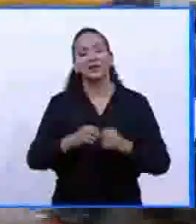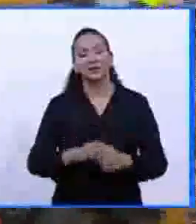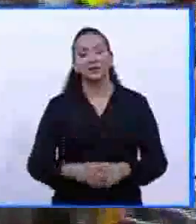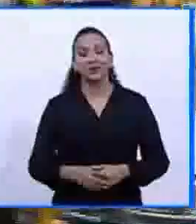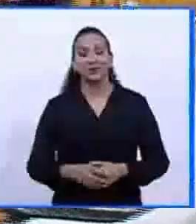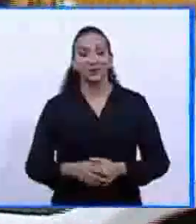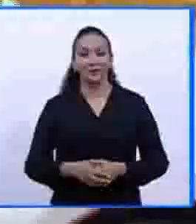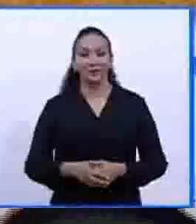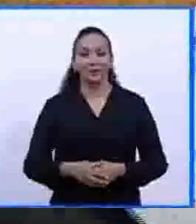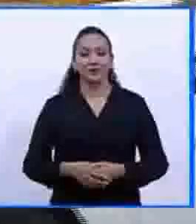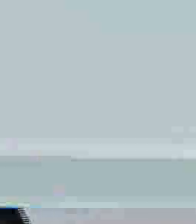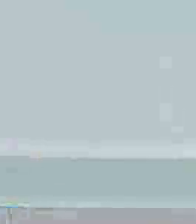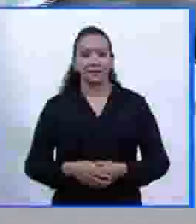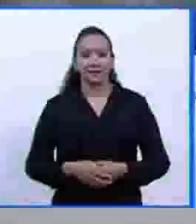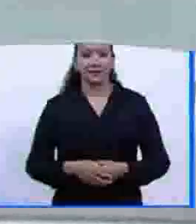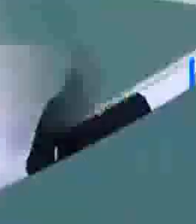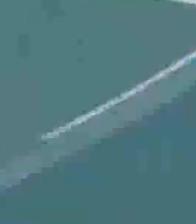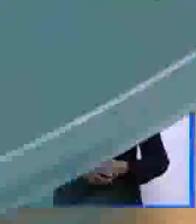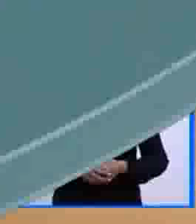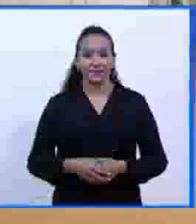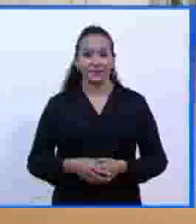Federación.